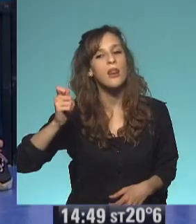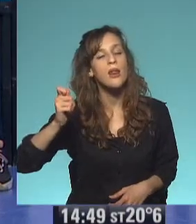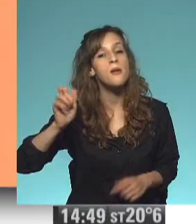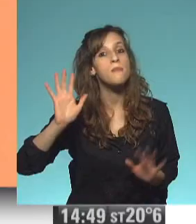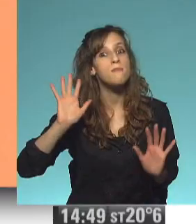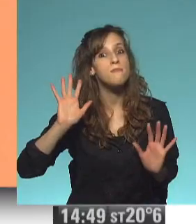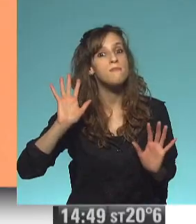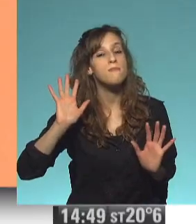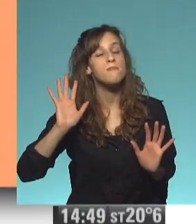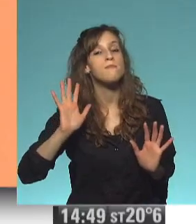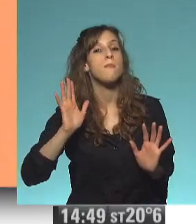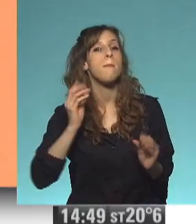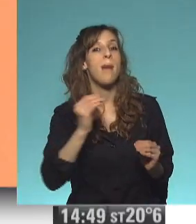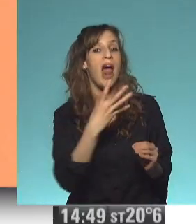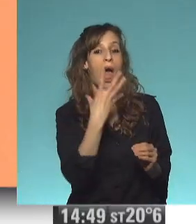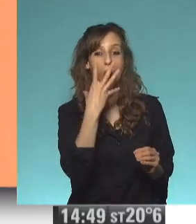Para que pegue al lobo.